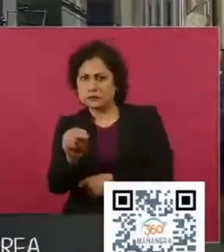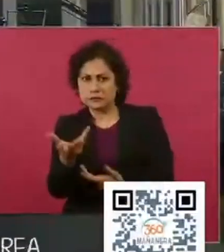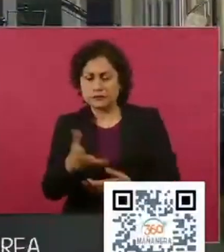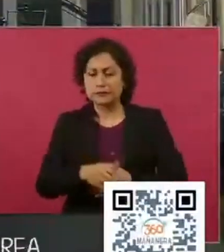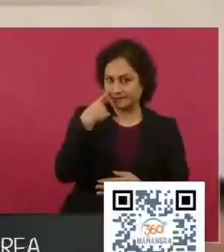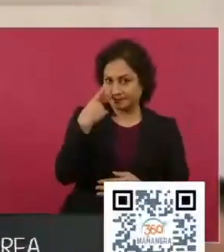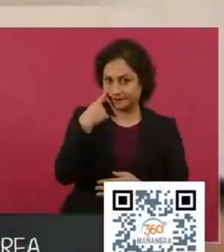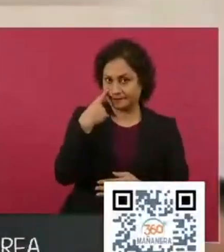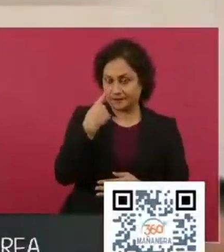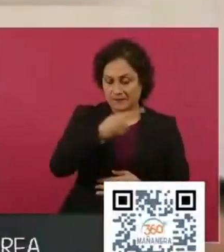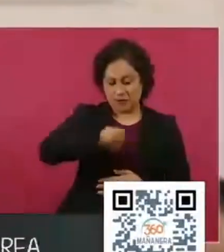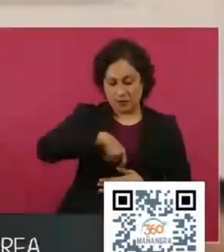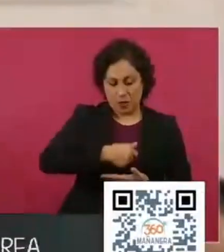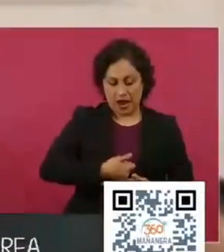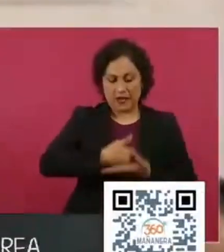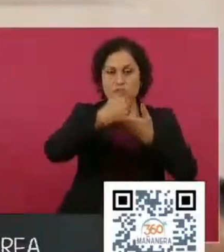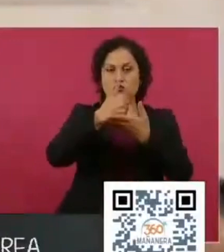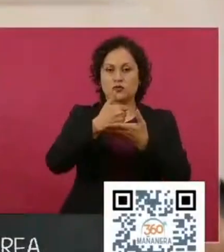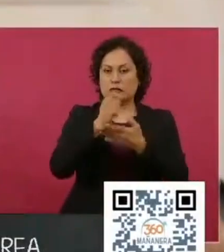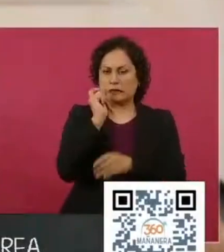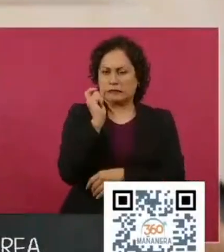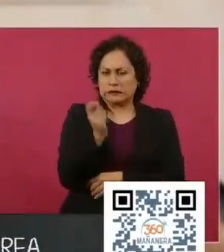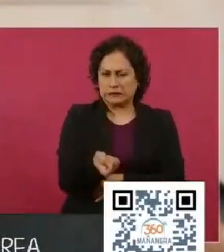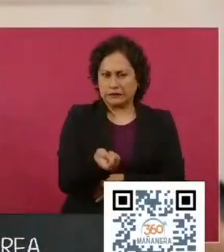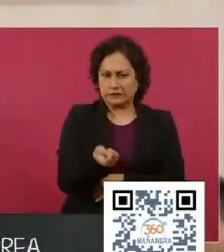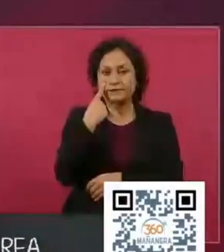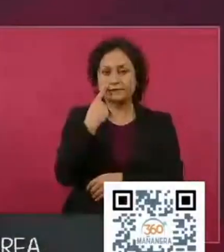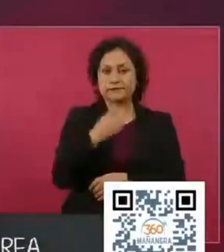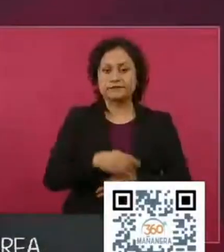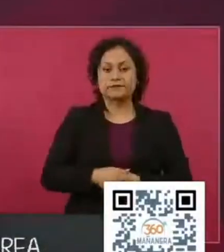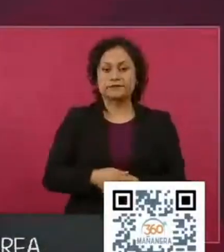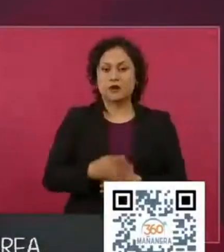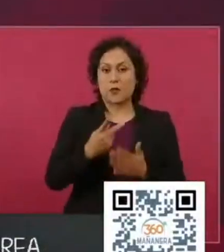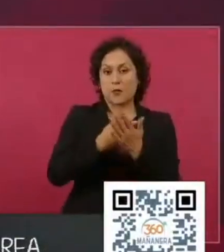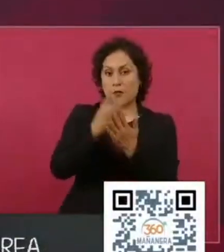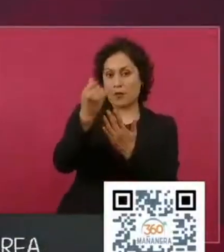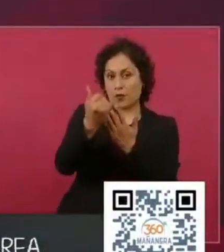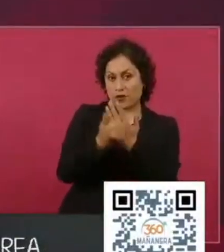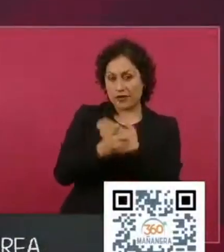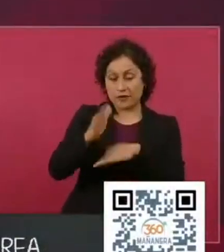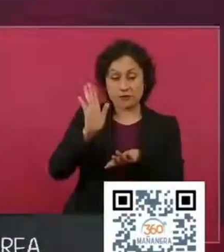que les comentaba de que los proyectos prioritarios